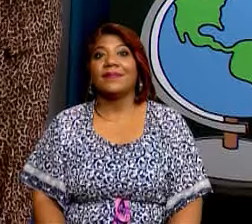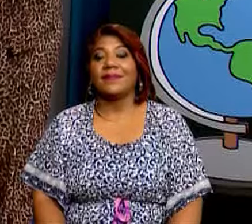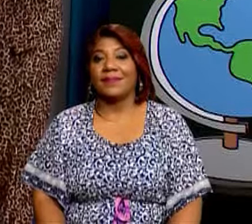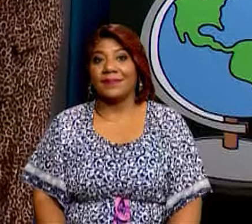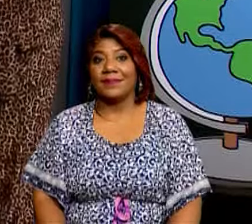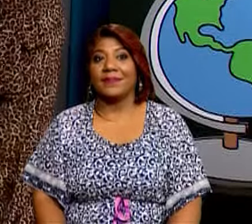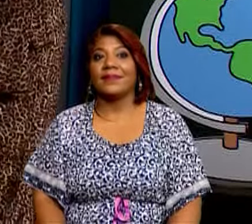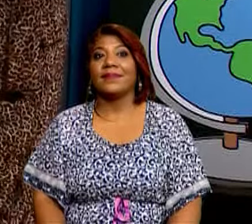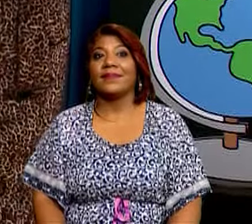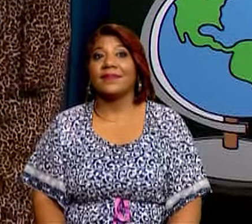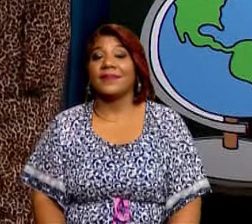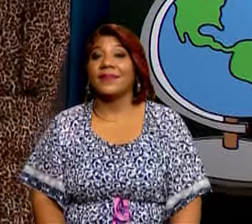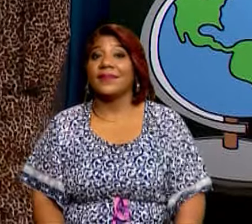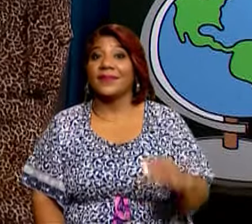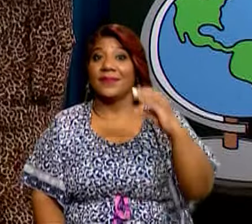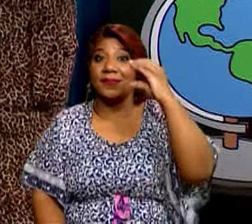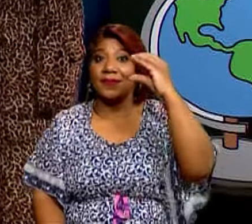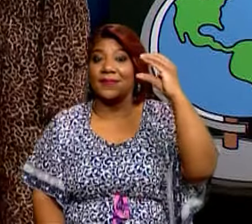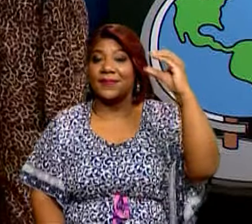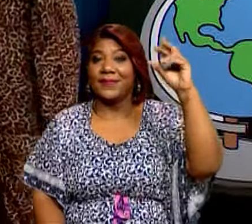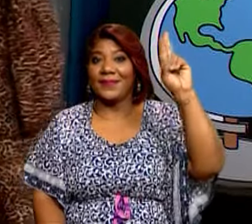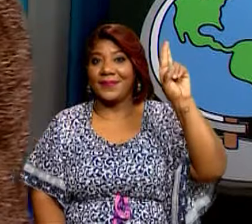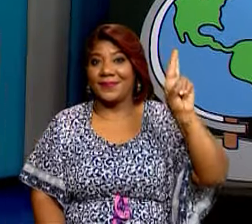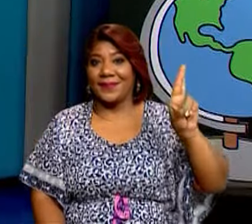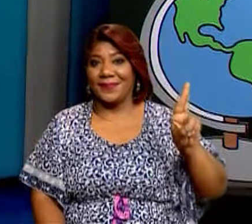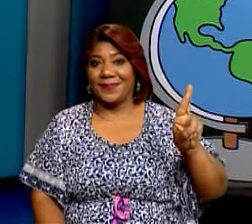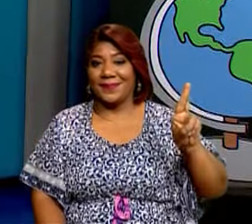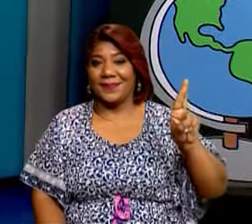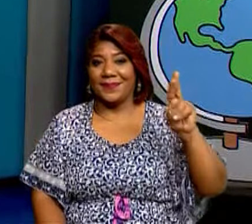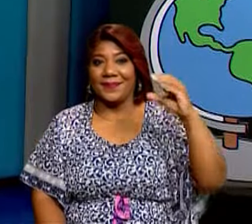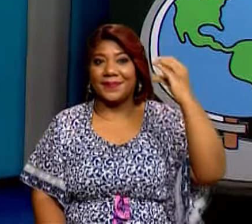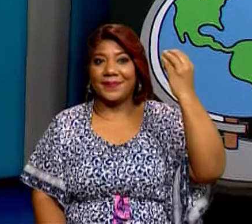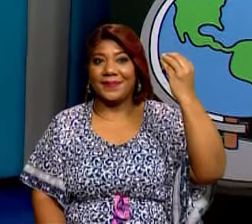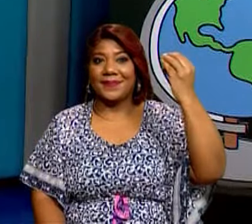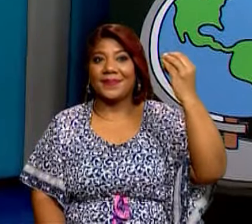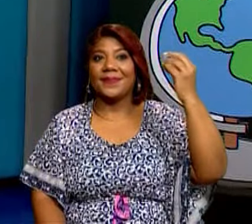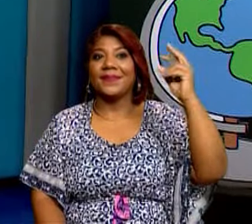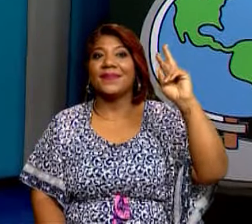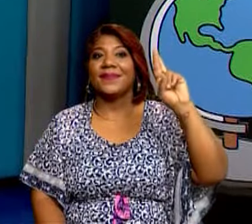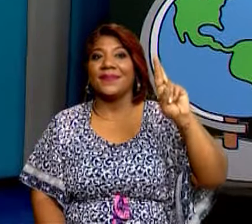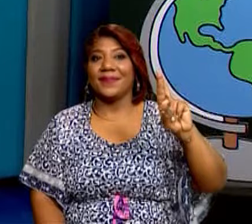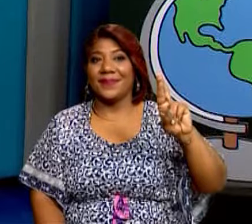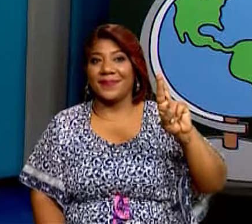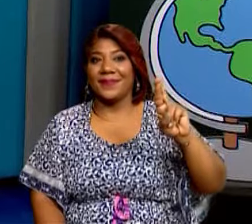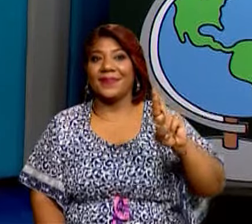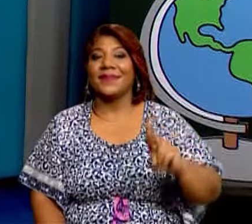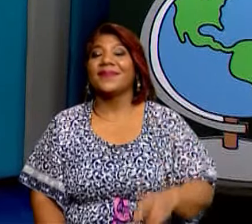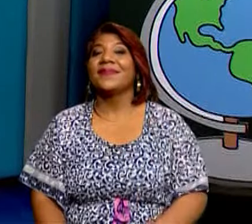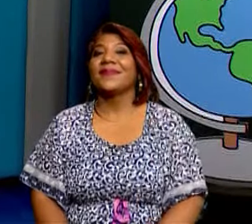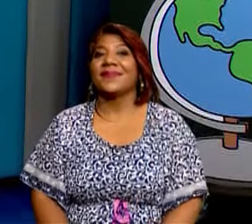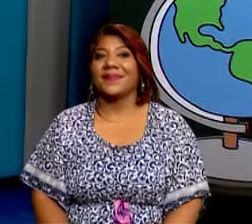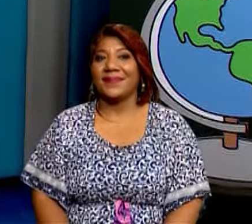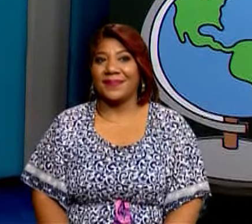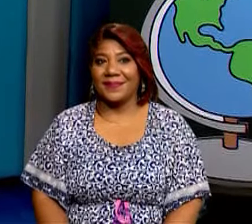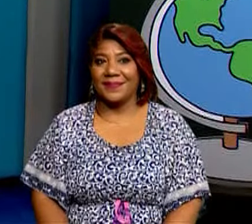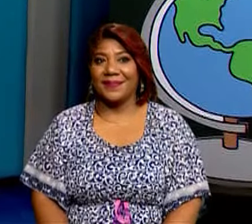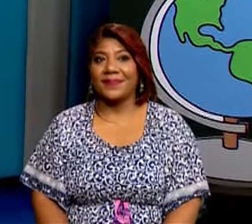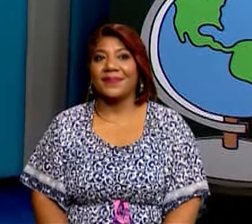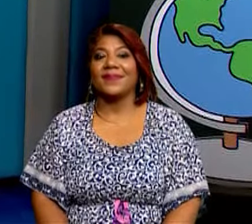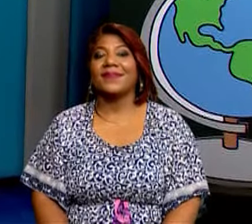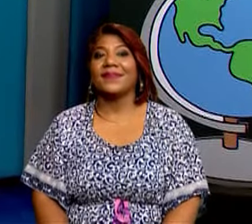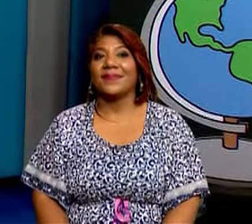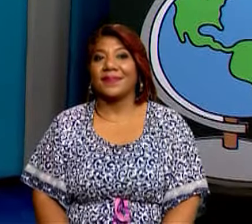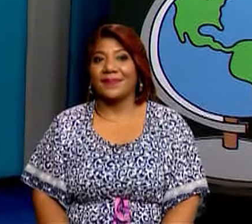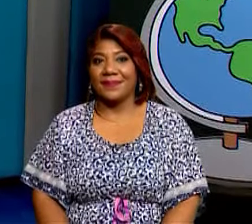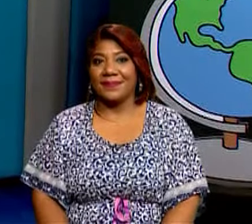Y al oeste, ¿con quién? Con Costa Rica. Lo colocamos acá. Muy